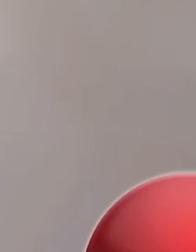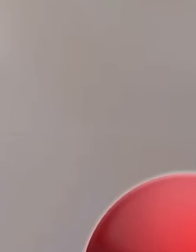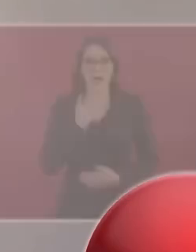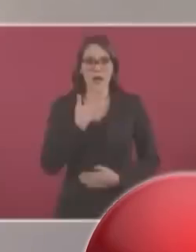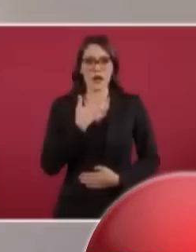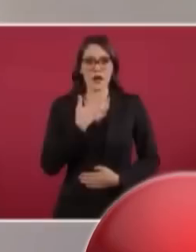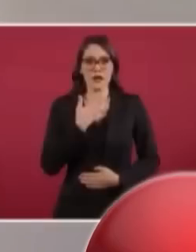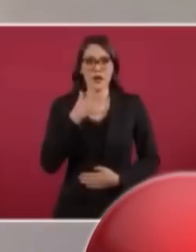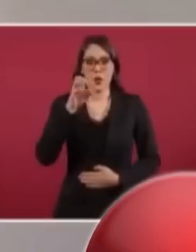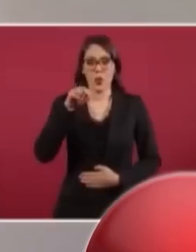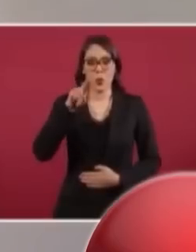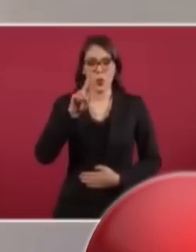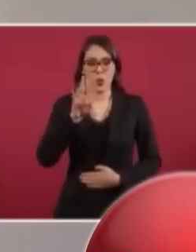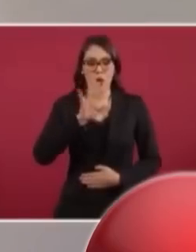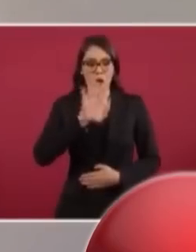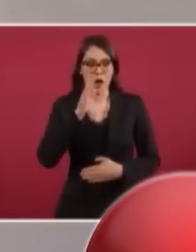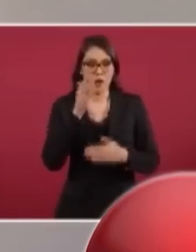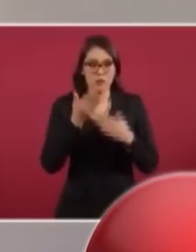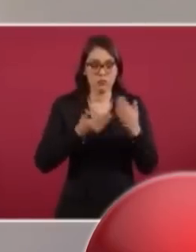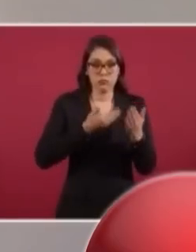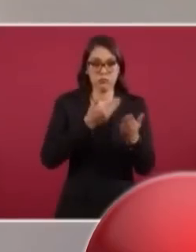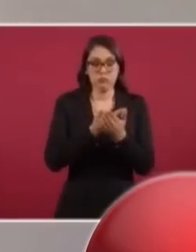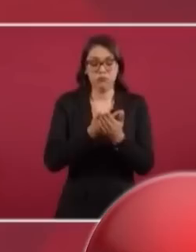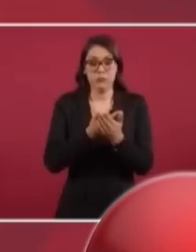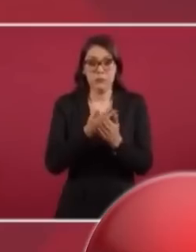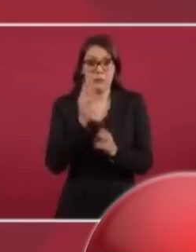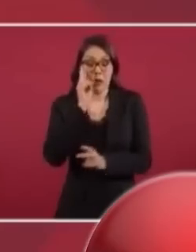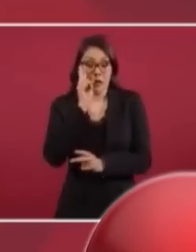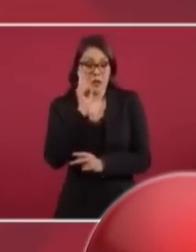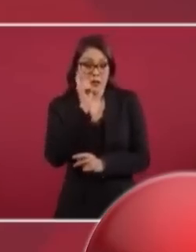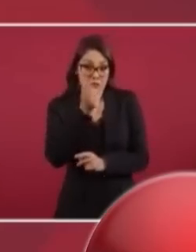manifestado eso la ONU, habría que ver.